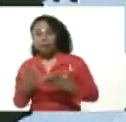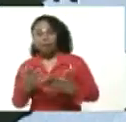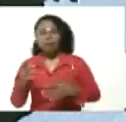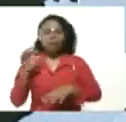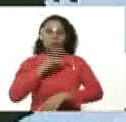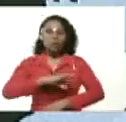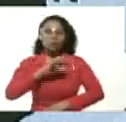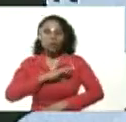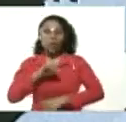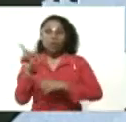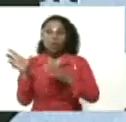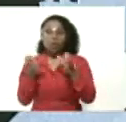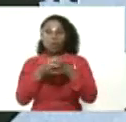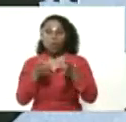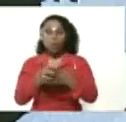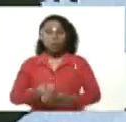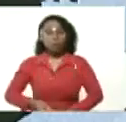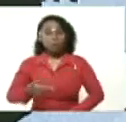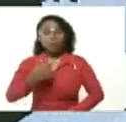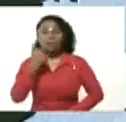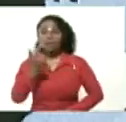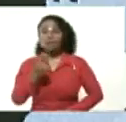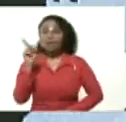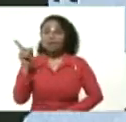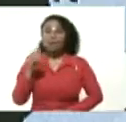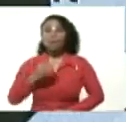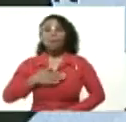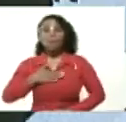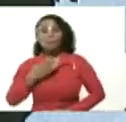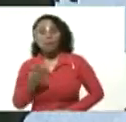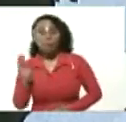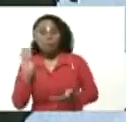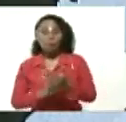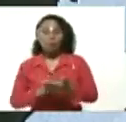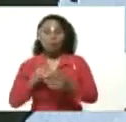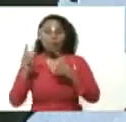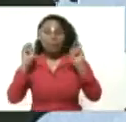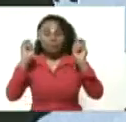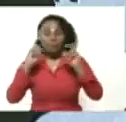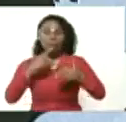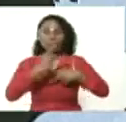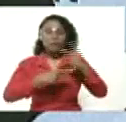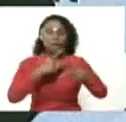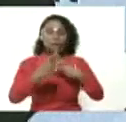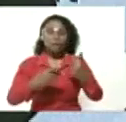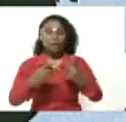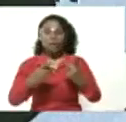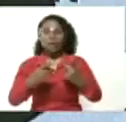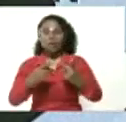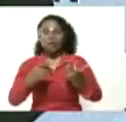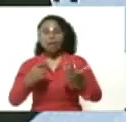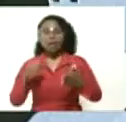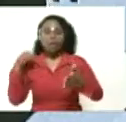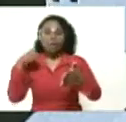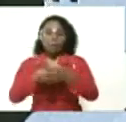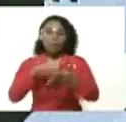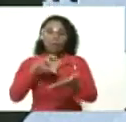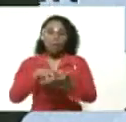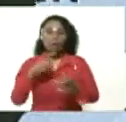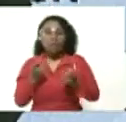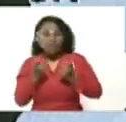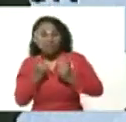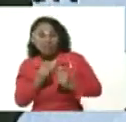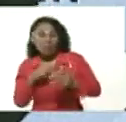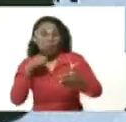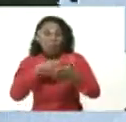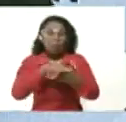Estos sectores privilegiados, decía, cuando han podido, han puesto en marcha procesos de involución democrática, con golpes de Estado o intentos de golpes de